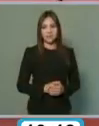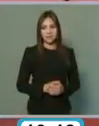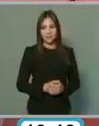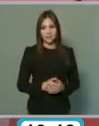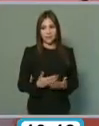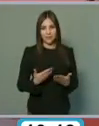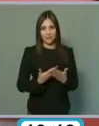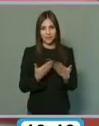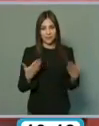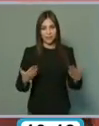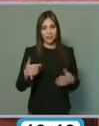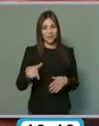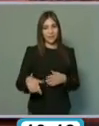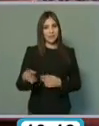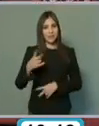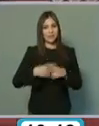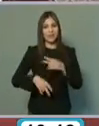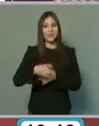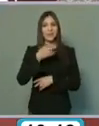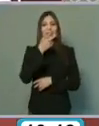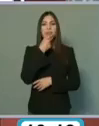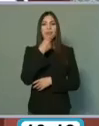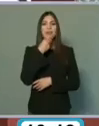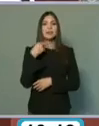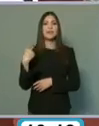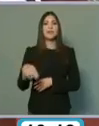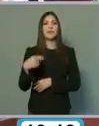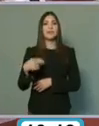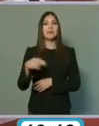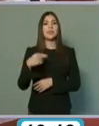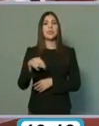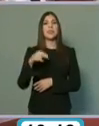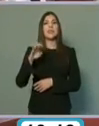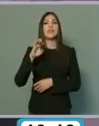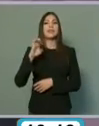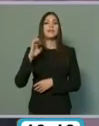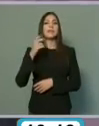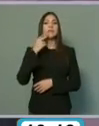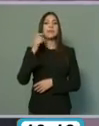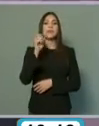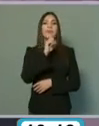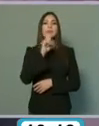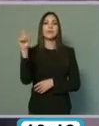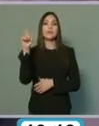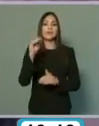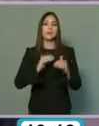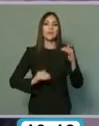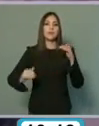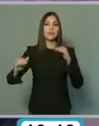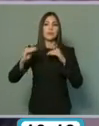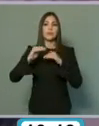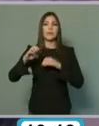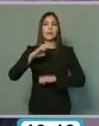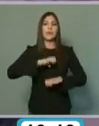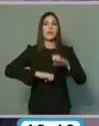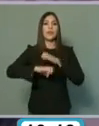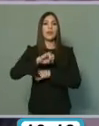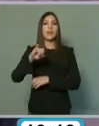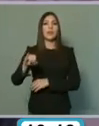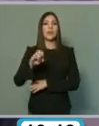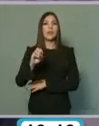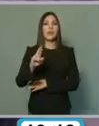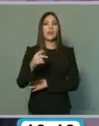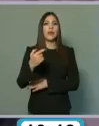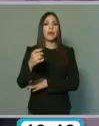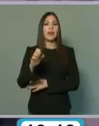Y en esta mañana aquí en Tu Ciudad Es, déjeme le presento, nos acompaña el excelentísimo señor Jorge Alberto Delgado Fernández.